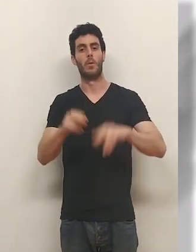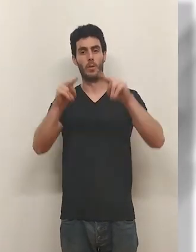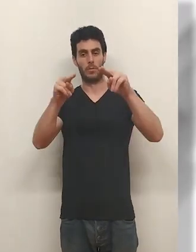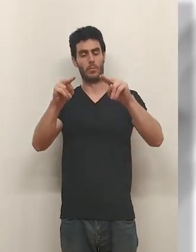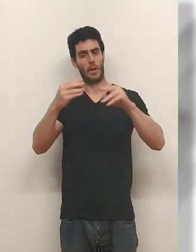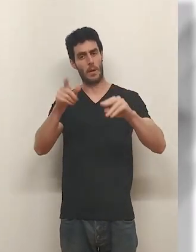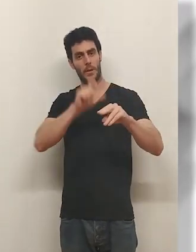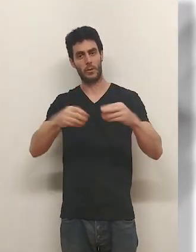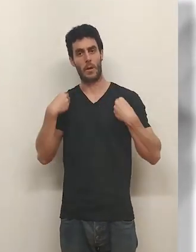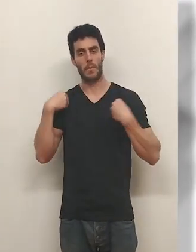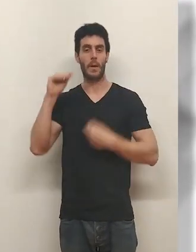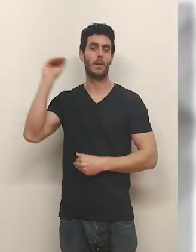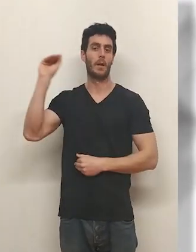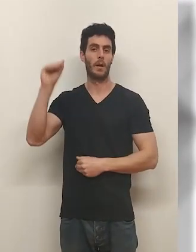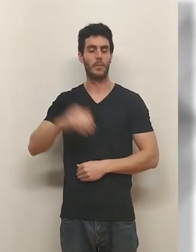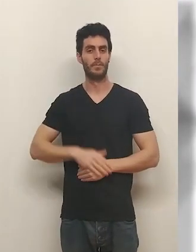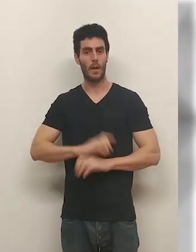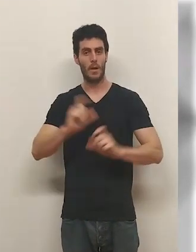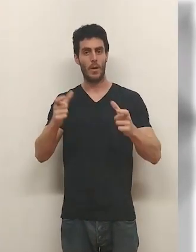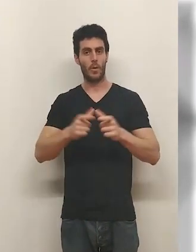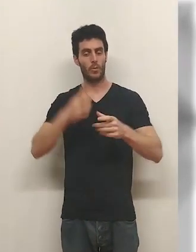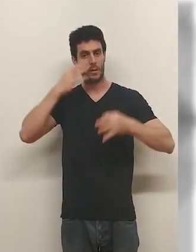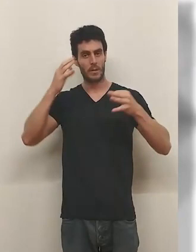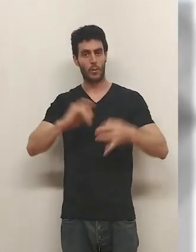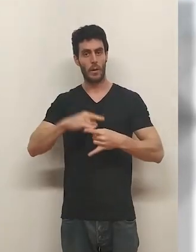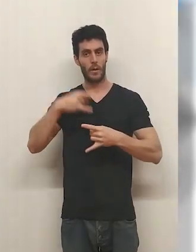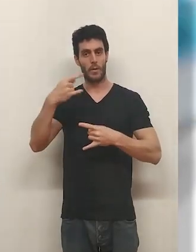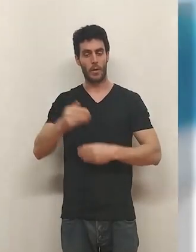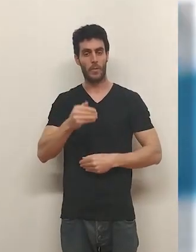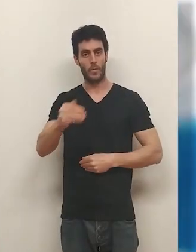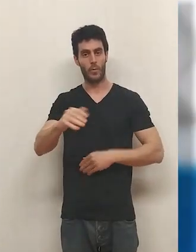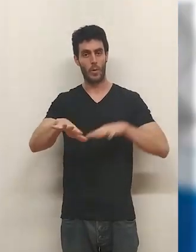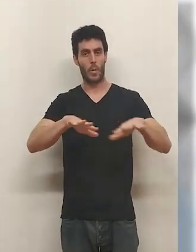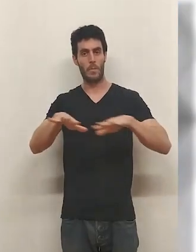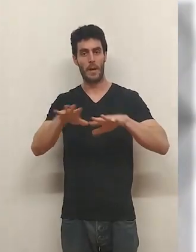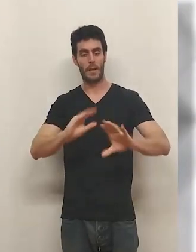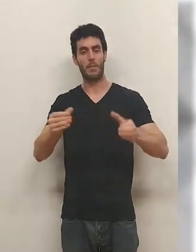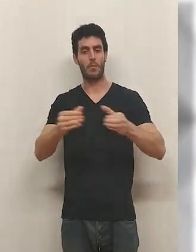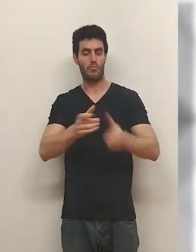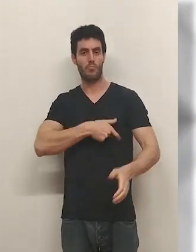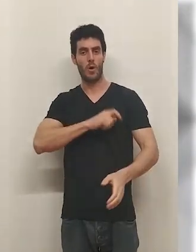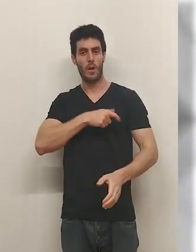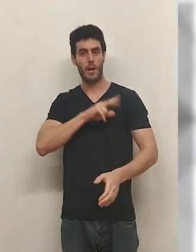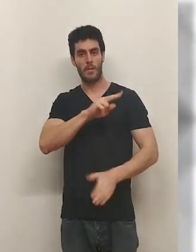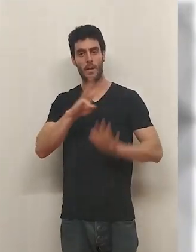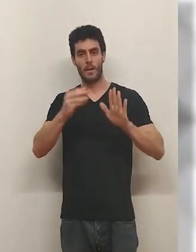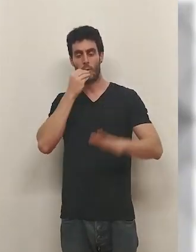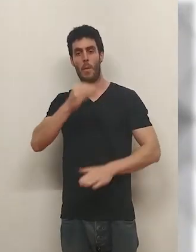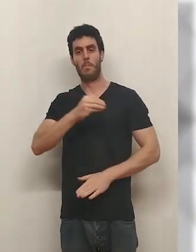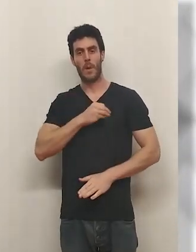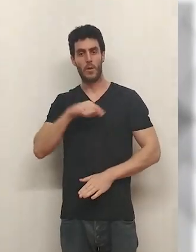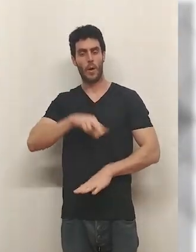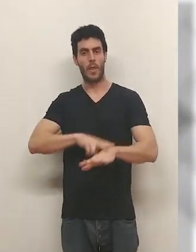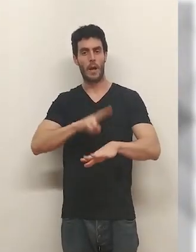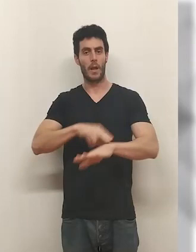residentes en el extranjero. La Junta de Seguridad Extraordinaria, de cara al operativo policial para el 28M, se ha reunido hoy en la delegación de